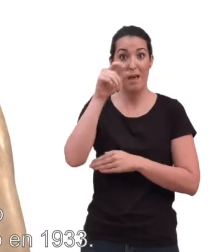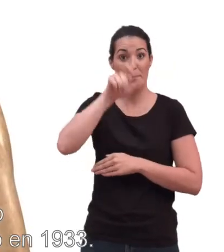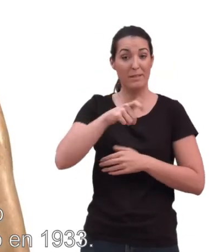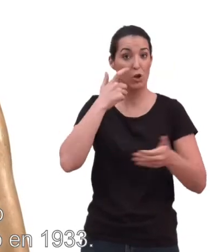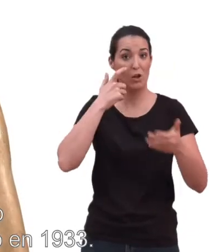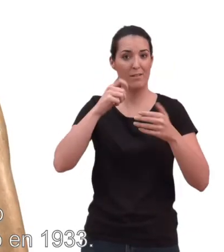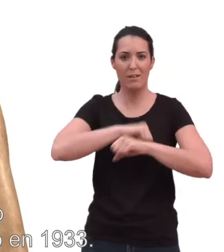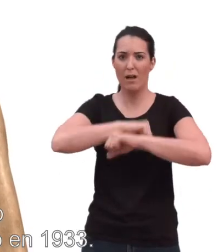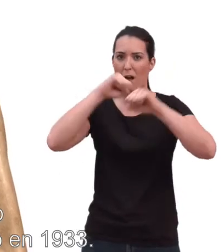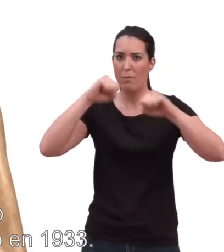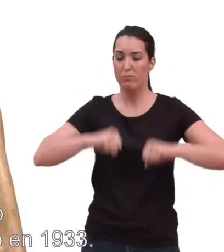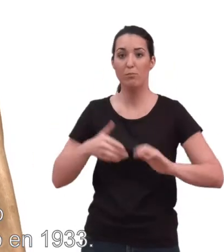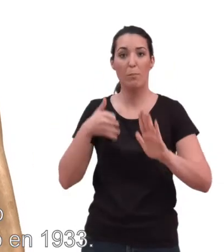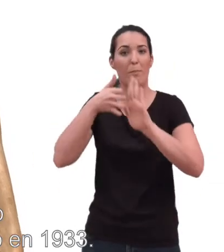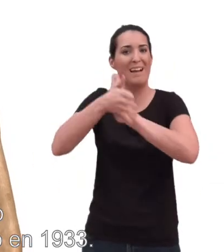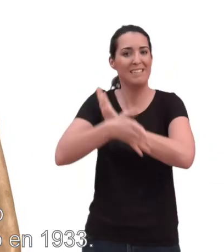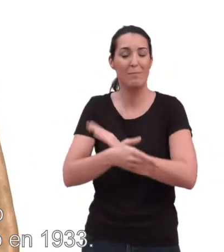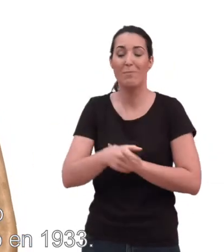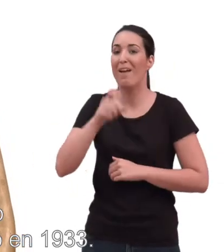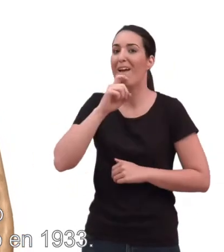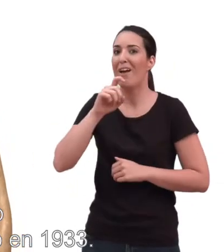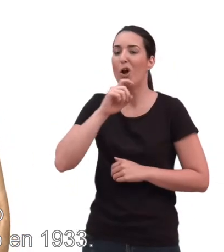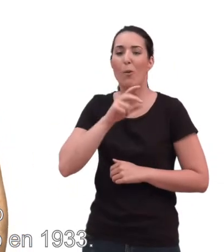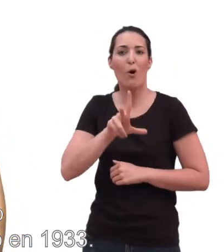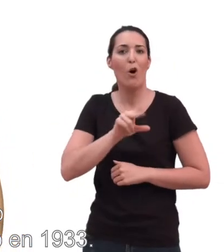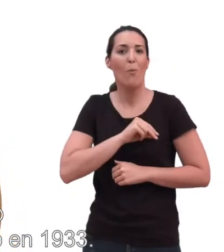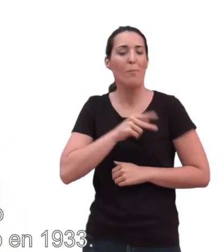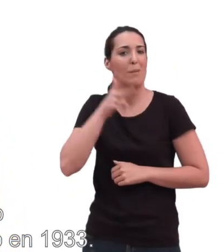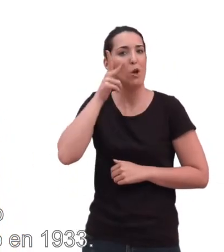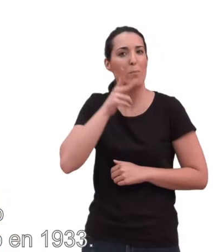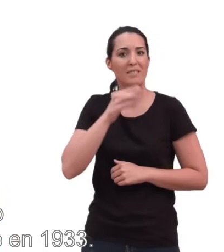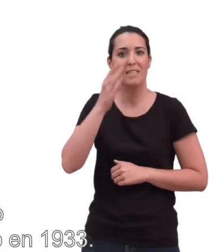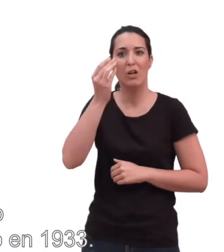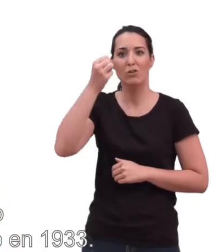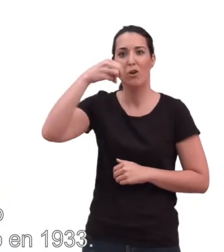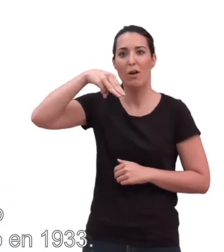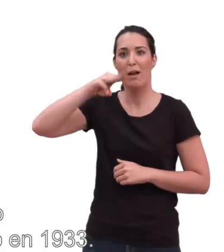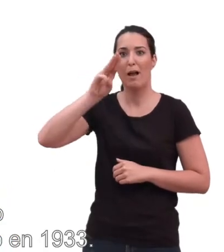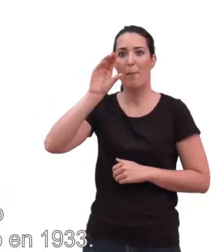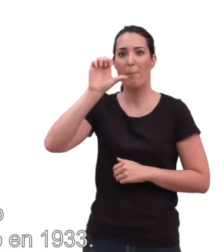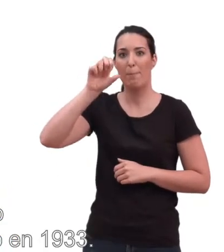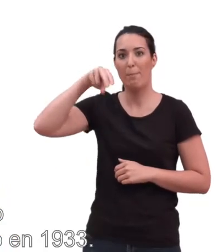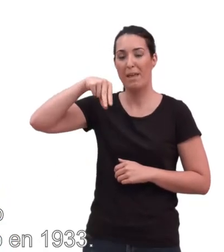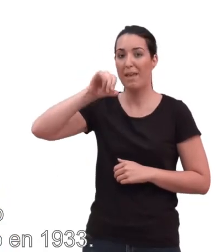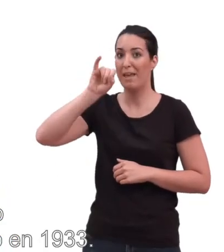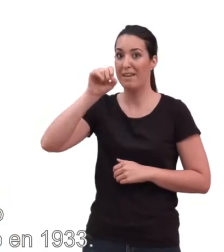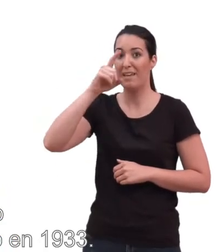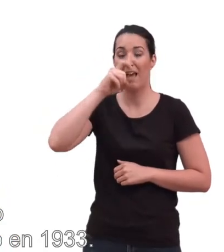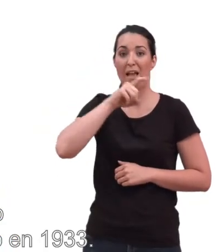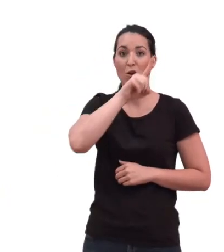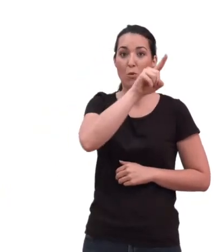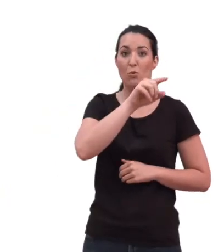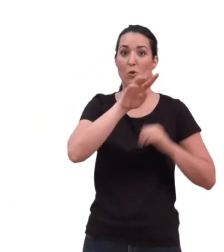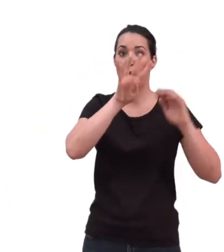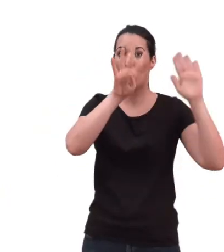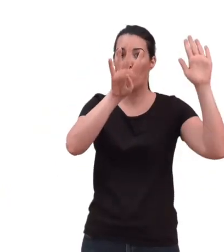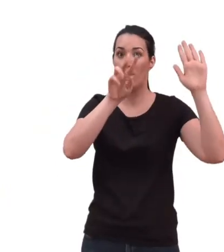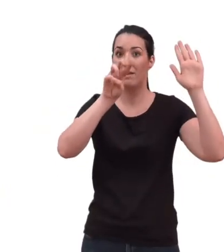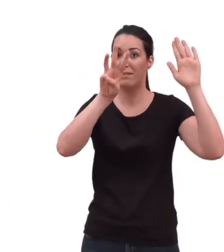forma del prestigioso premio Damián Campeny, obtenido en 1933.